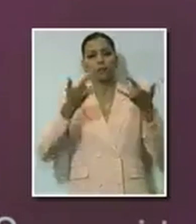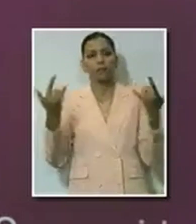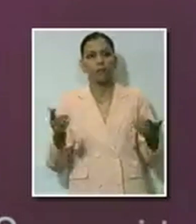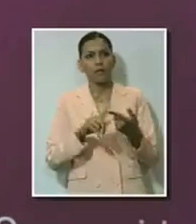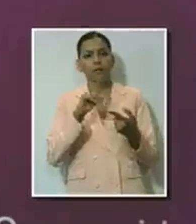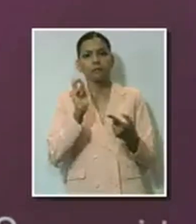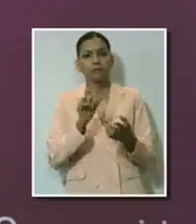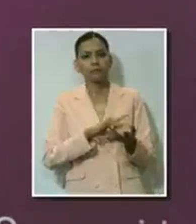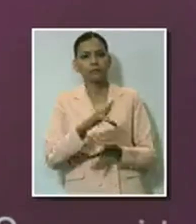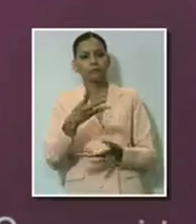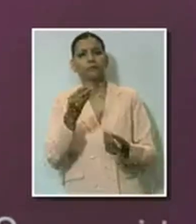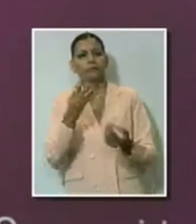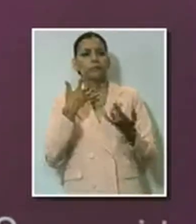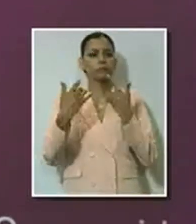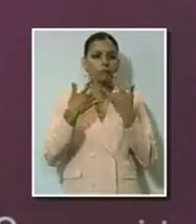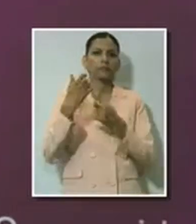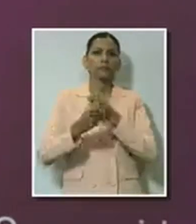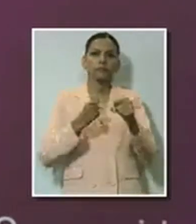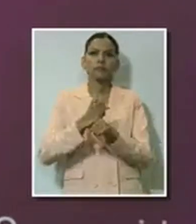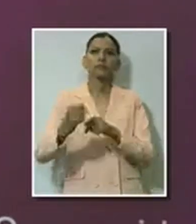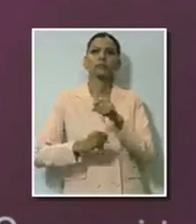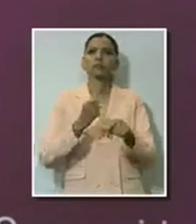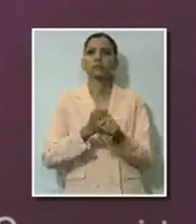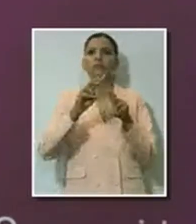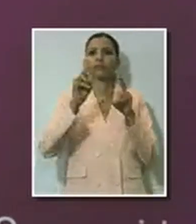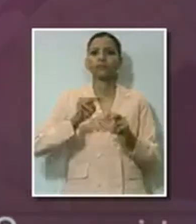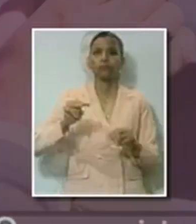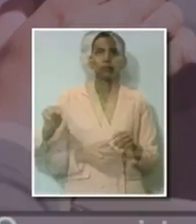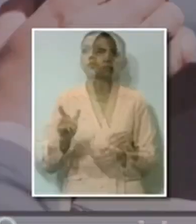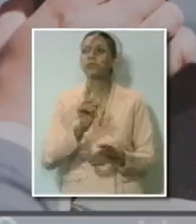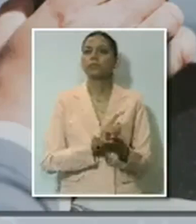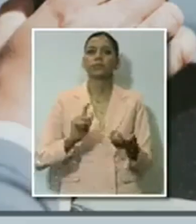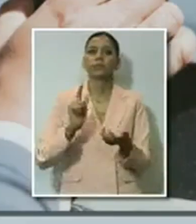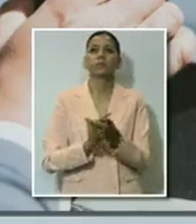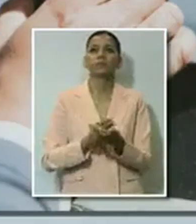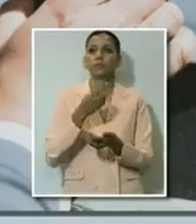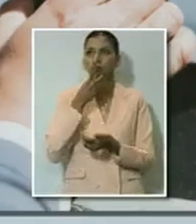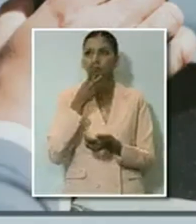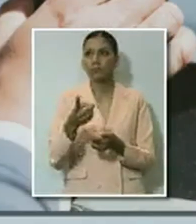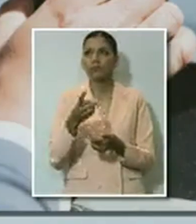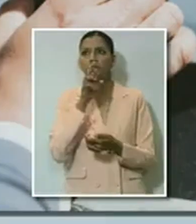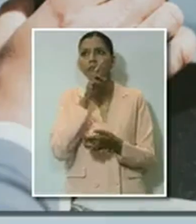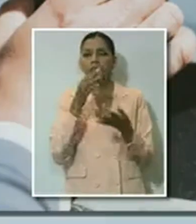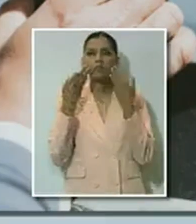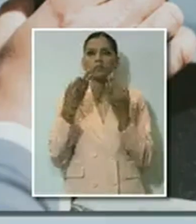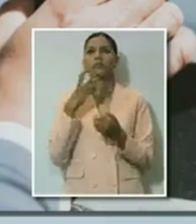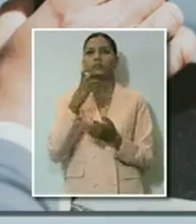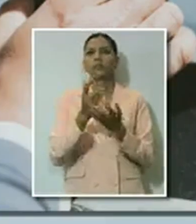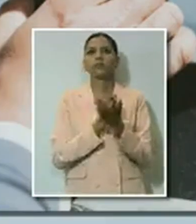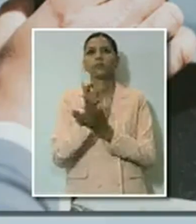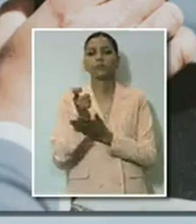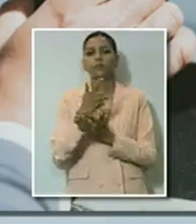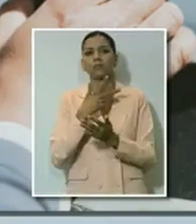les permita distinguir a una unidad particular de una de servicio de transporte. Con esto dijo, se garantiza un piso parejo con